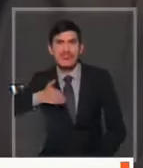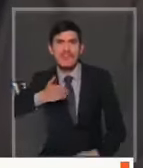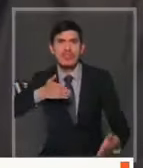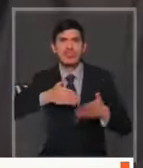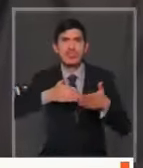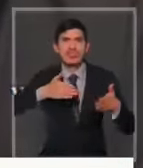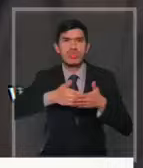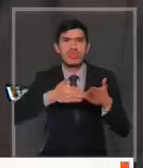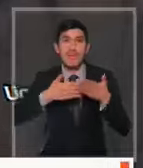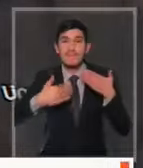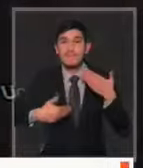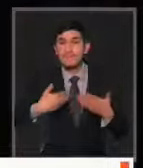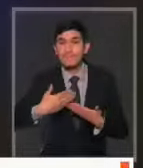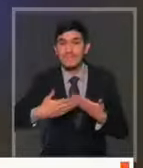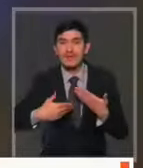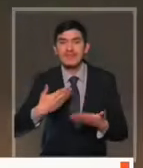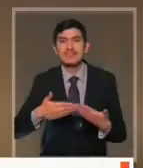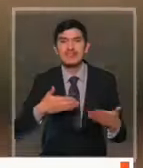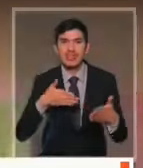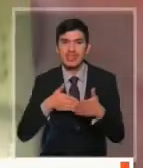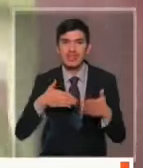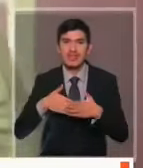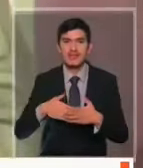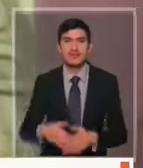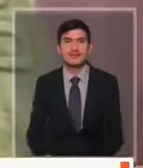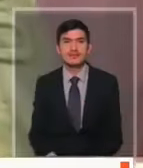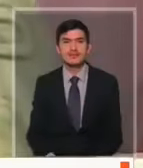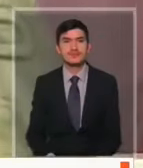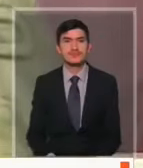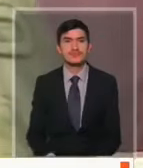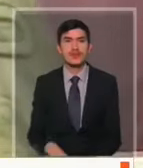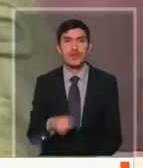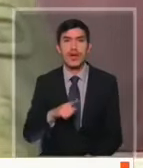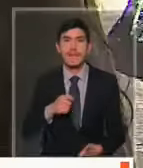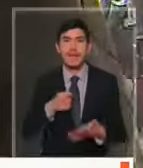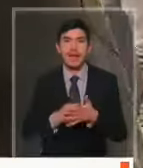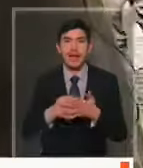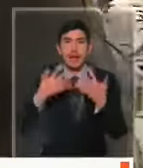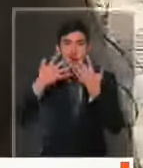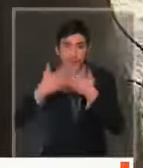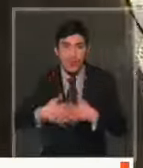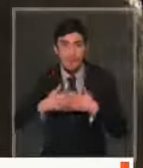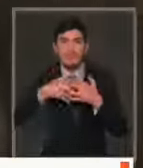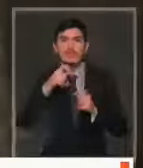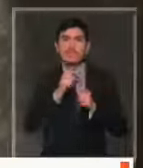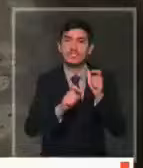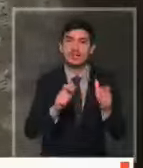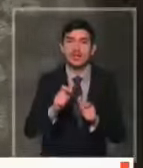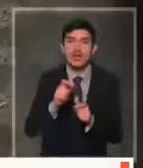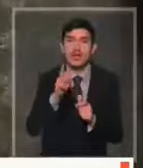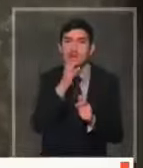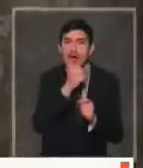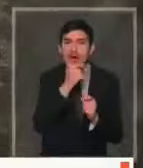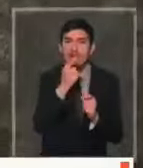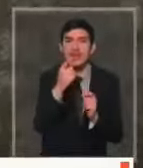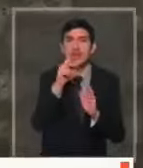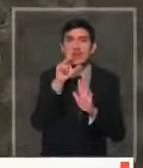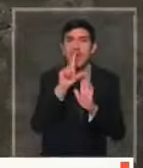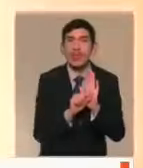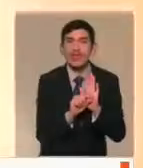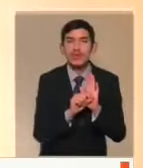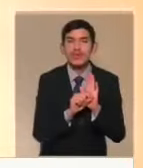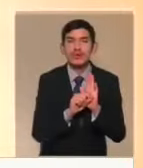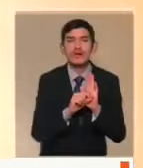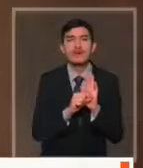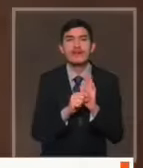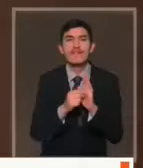a que este procedimiento avance. Al no adelantar las compensaciones automáticas, los clientes no tendrán descuentos por los cortes en su boleta de